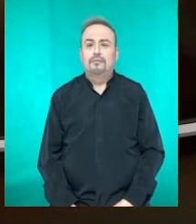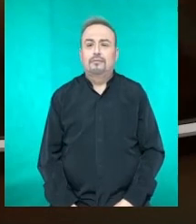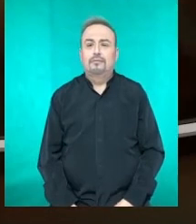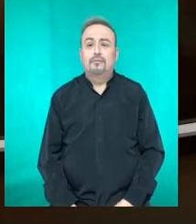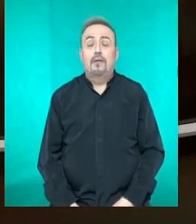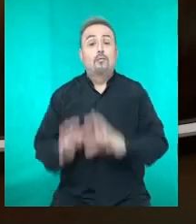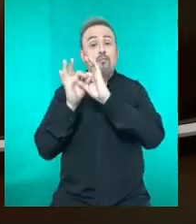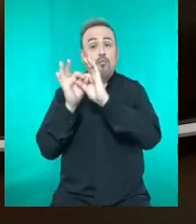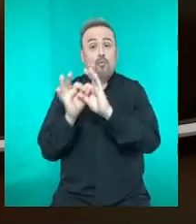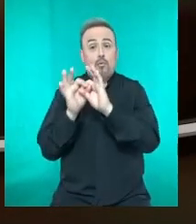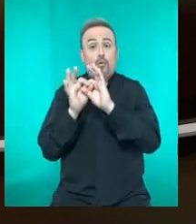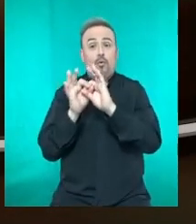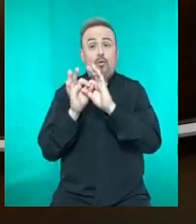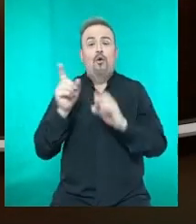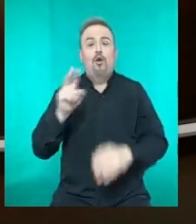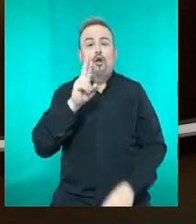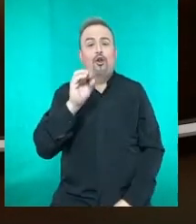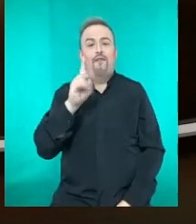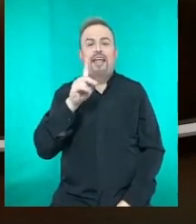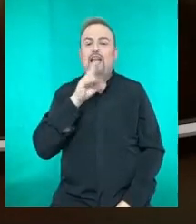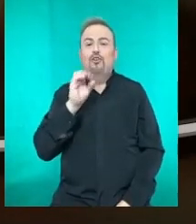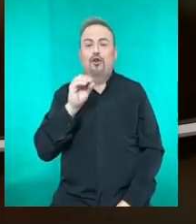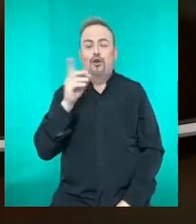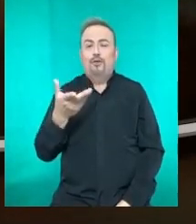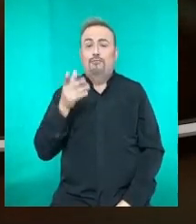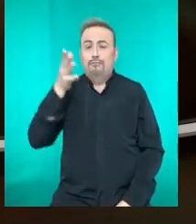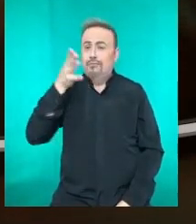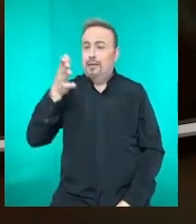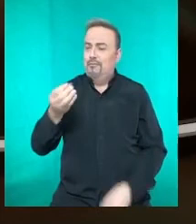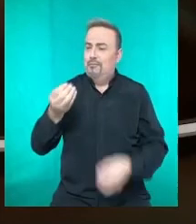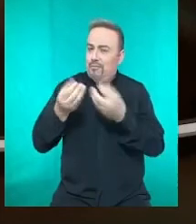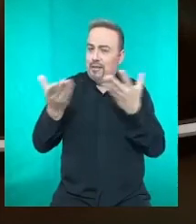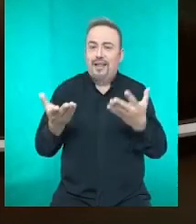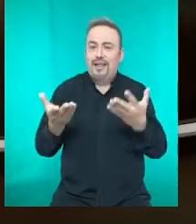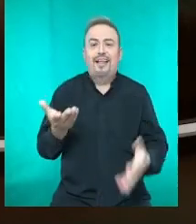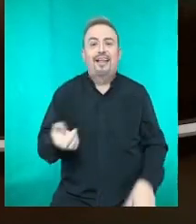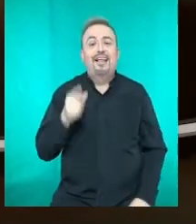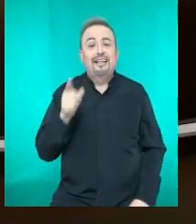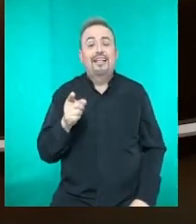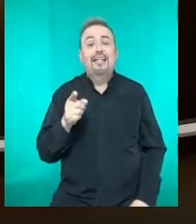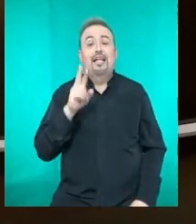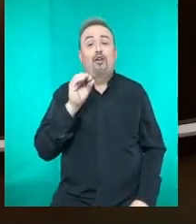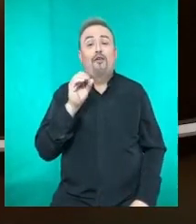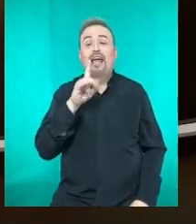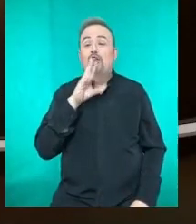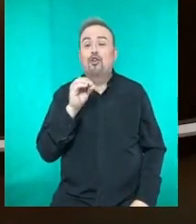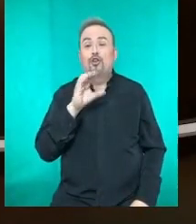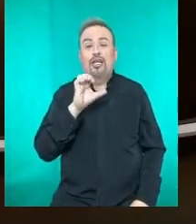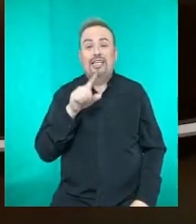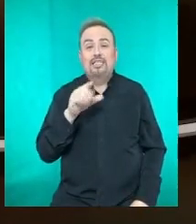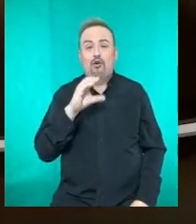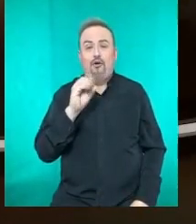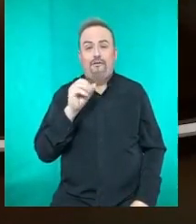Muchísimas gracias, don Roberto, por su exposición en el día de hoy. Muy gentil, ¿verdad? Don Roberto Escobar, también haciendo su exposición en el